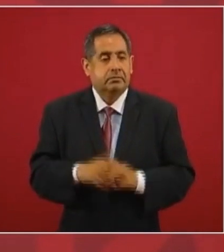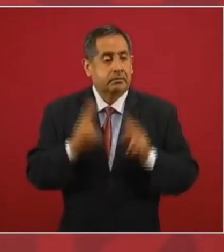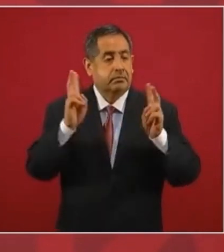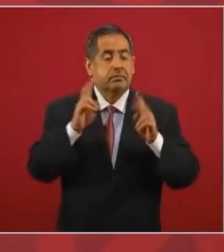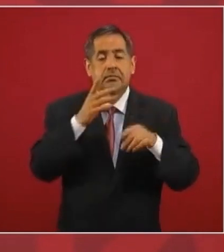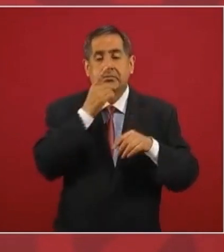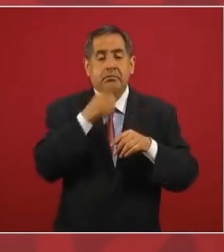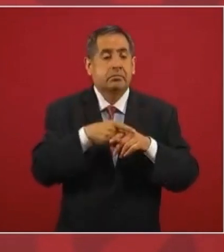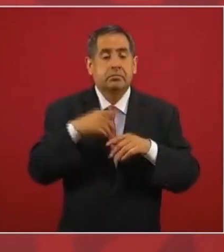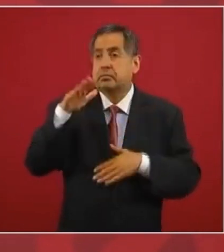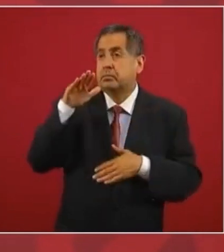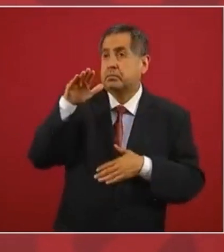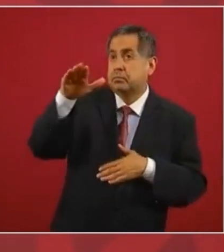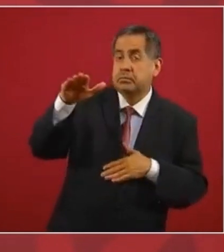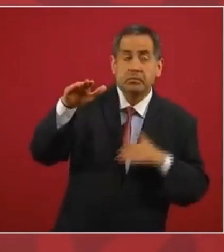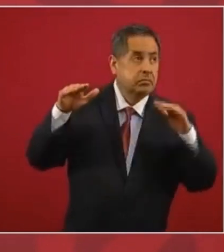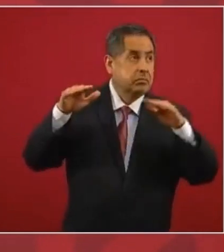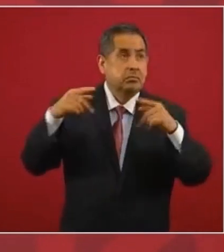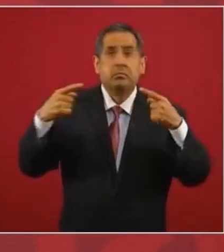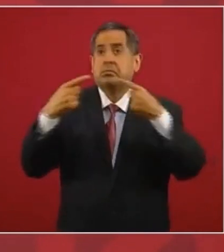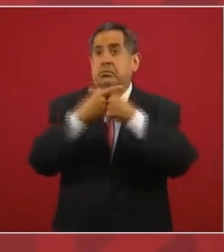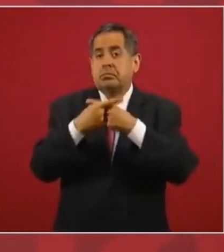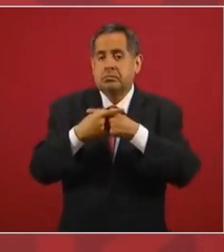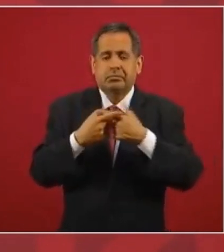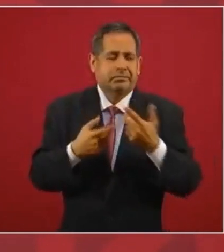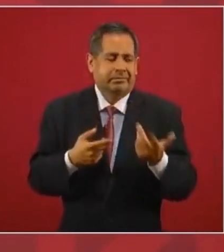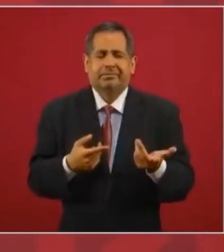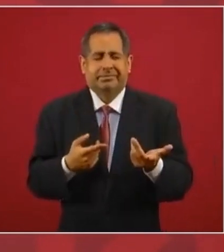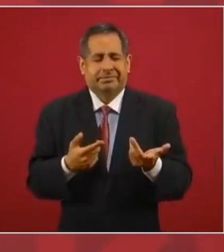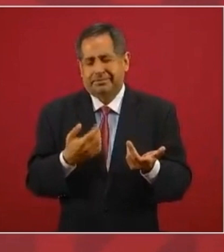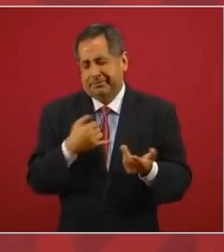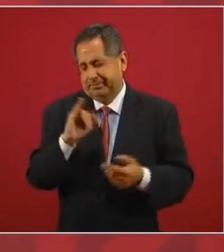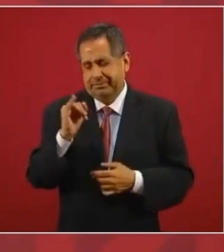supuestamente porque había interferencia aérea. Luego